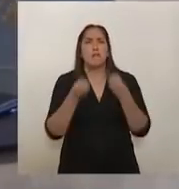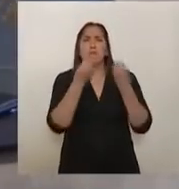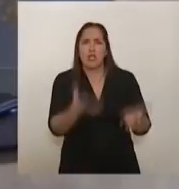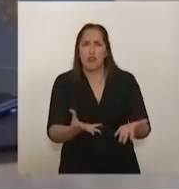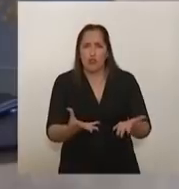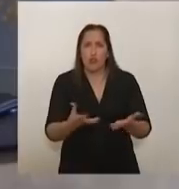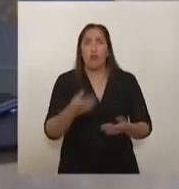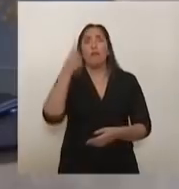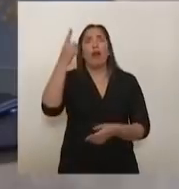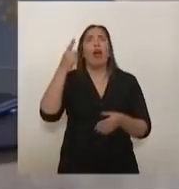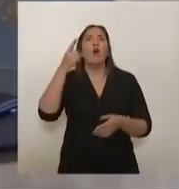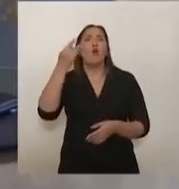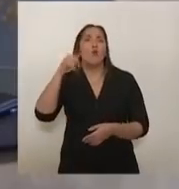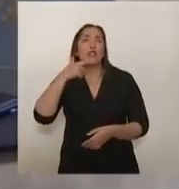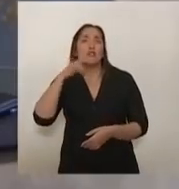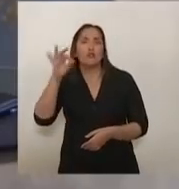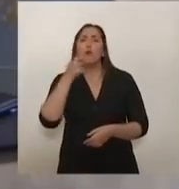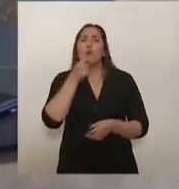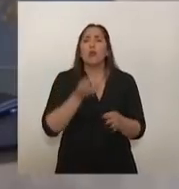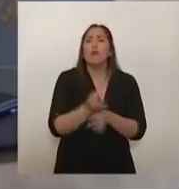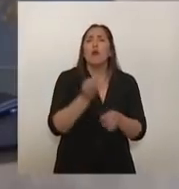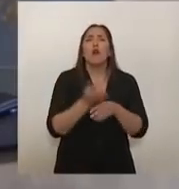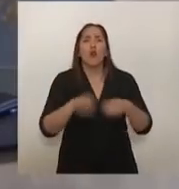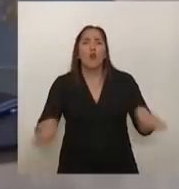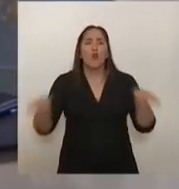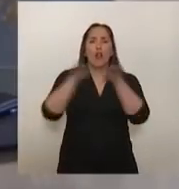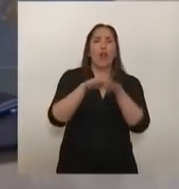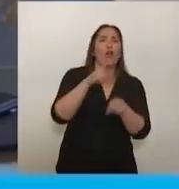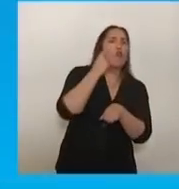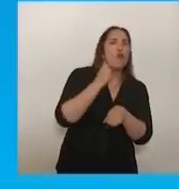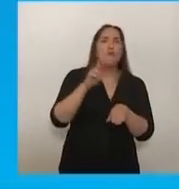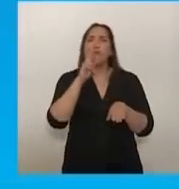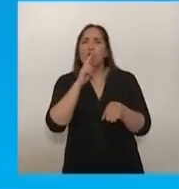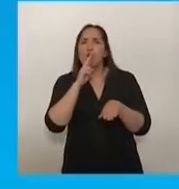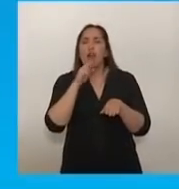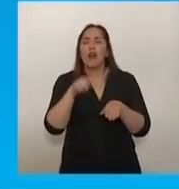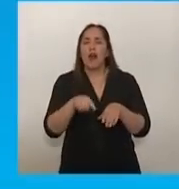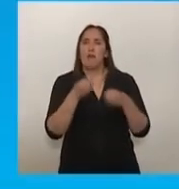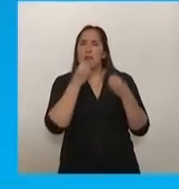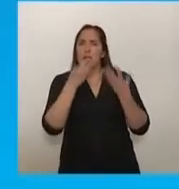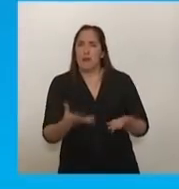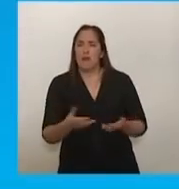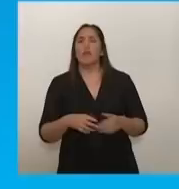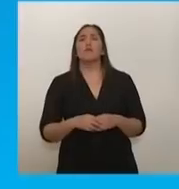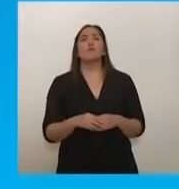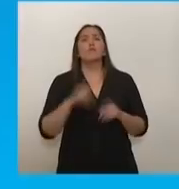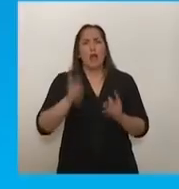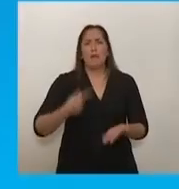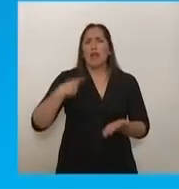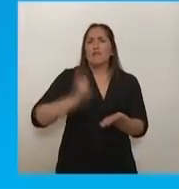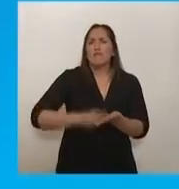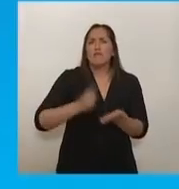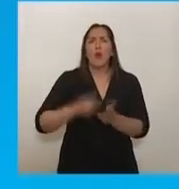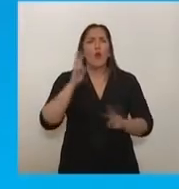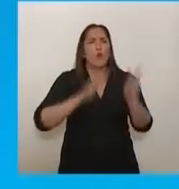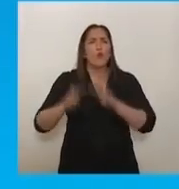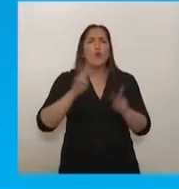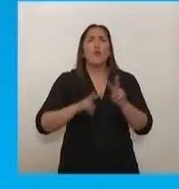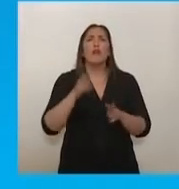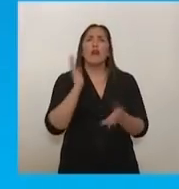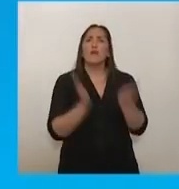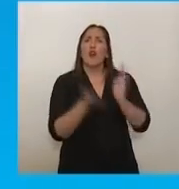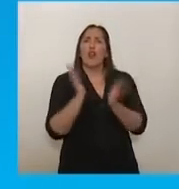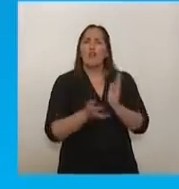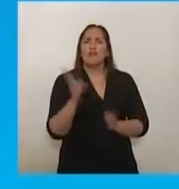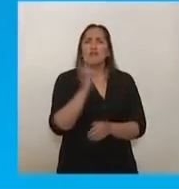la creciente demanda de igualdad entre hombres y mujeres que viene de la sociedad. Tomamos medidas importantes para combatir la violencia de